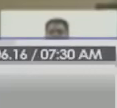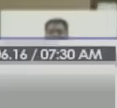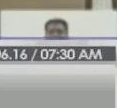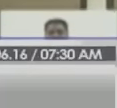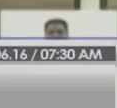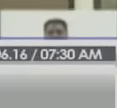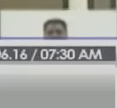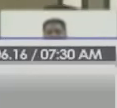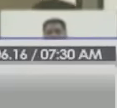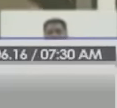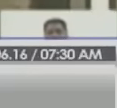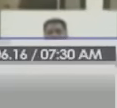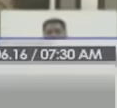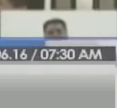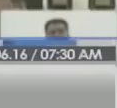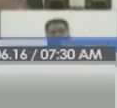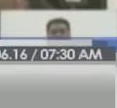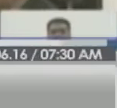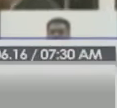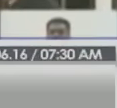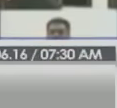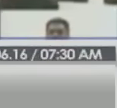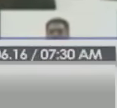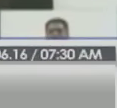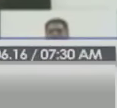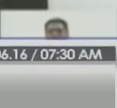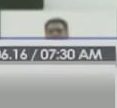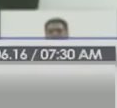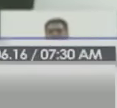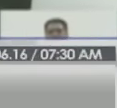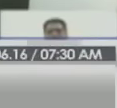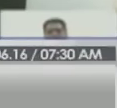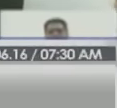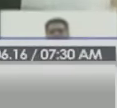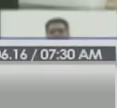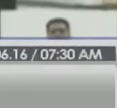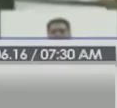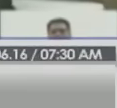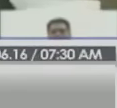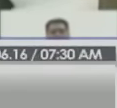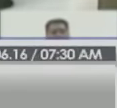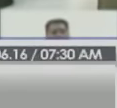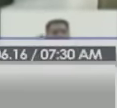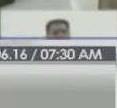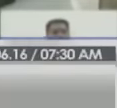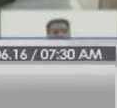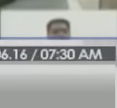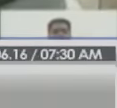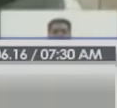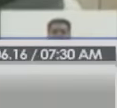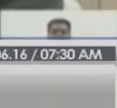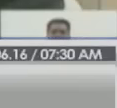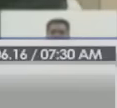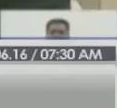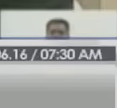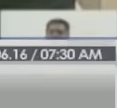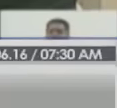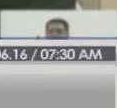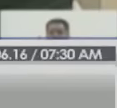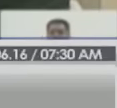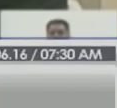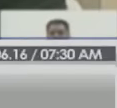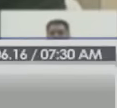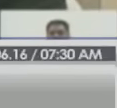Belfort, han participado intereses privados en la redacción y la concepción, y que busca fundamentalmente una cosa, y esto hay que decirlo al pueblo venezolano con